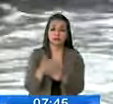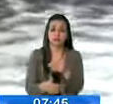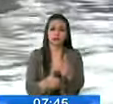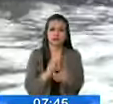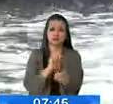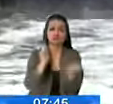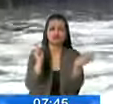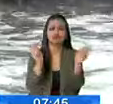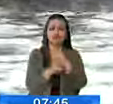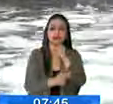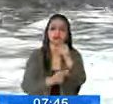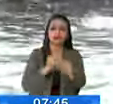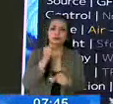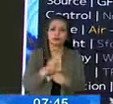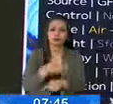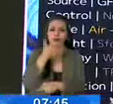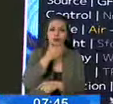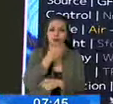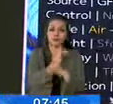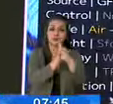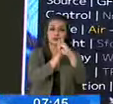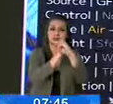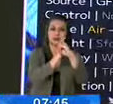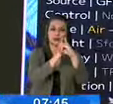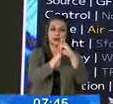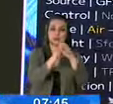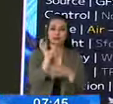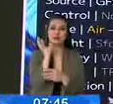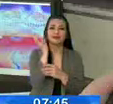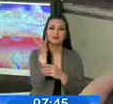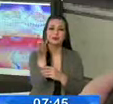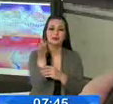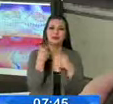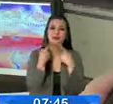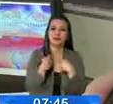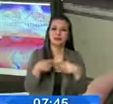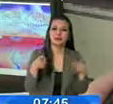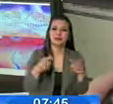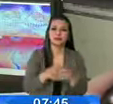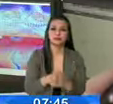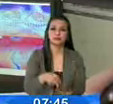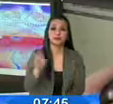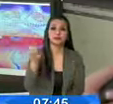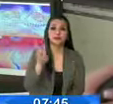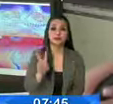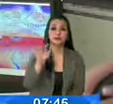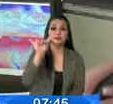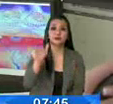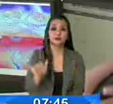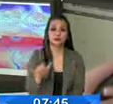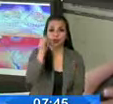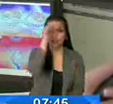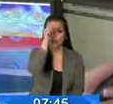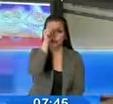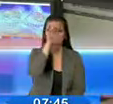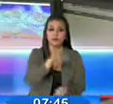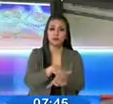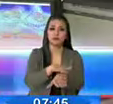días, según el Instituto Nacional de Hidrología y Meteorología, INAMI. El viernes, sábado y domingo se prevé que debido al ingreso